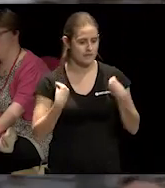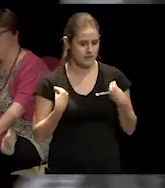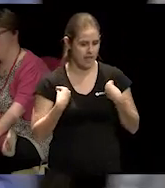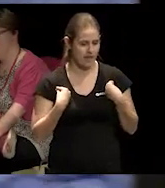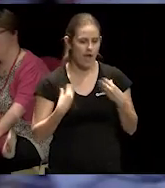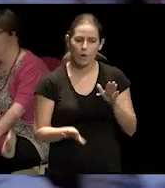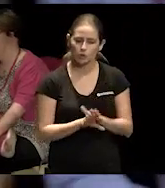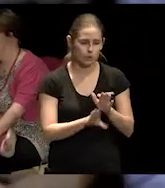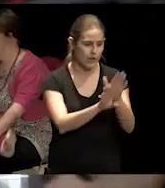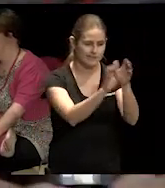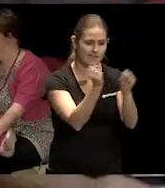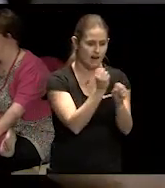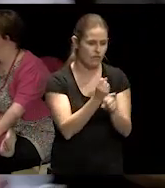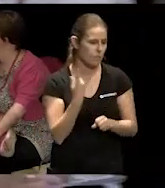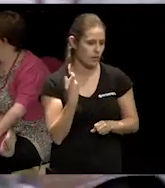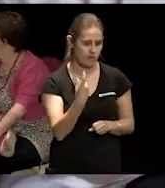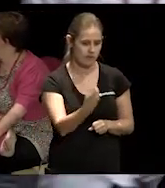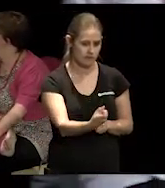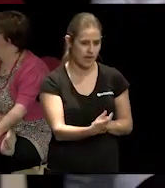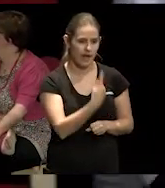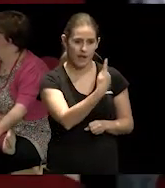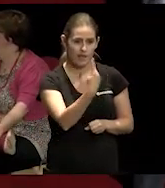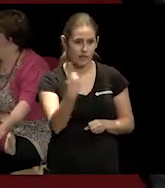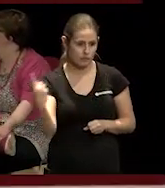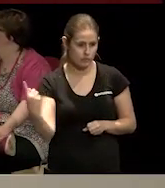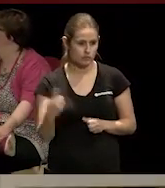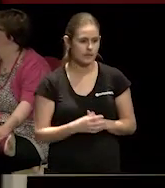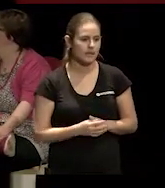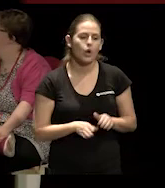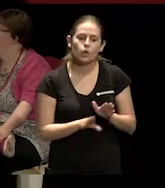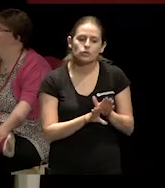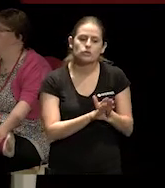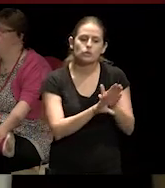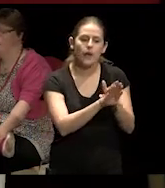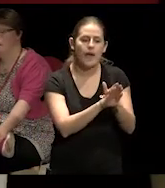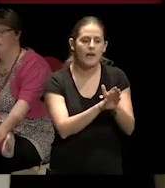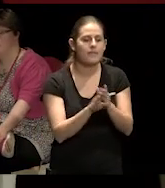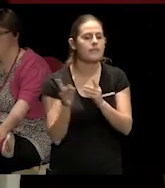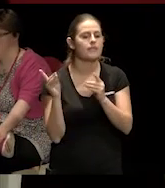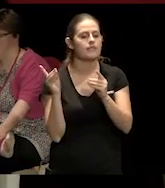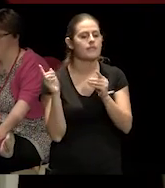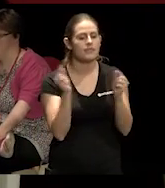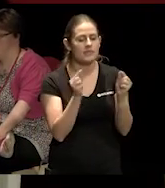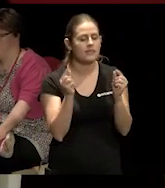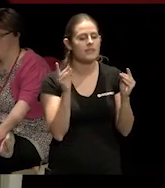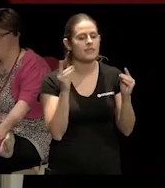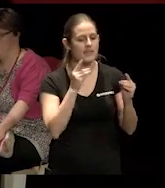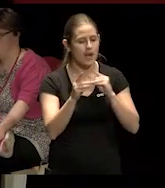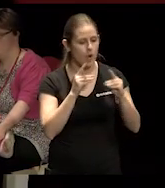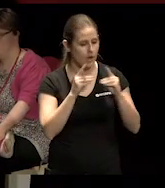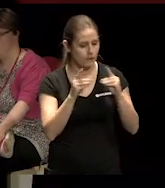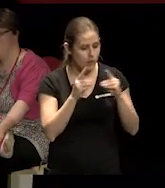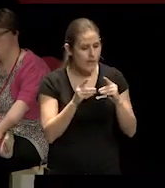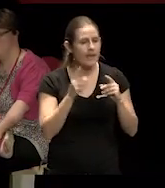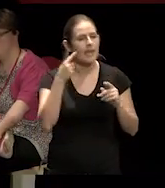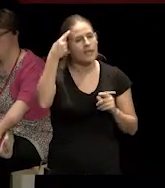seguir trabajando, que hace falta. A cada uno de los que estáis también en la platea, a continuar y sobre todo dialogando, que es lo que hace falta, dialogar y transferir ideas para